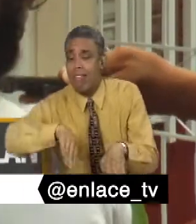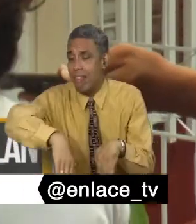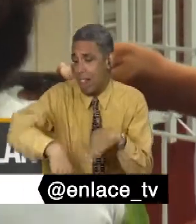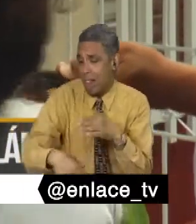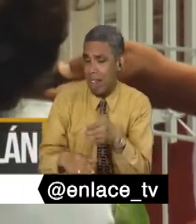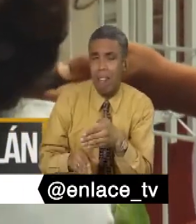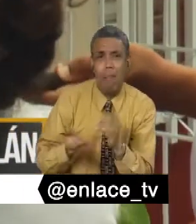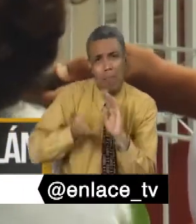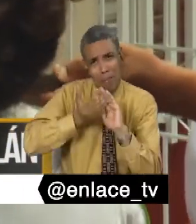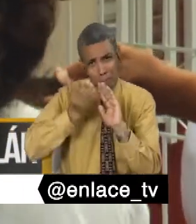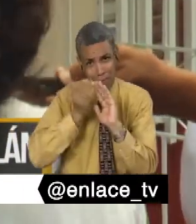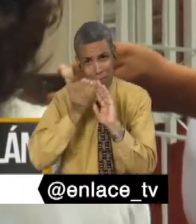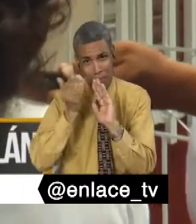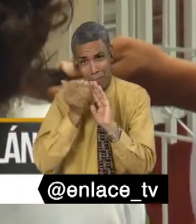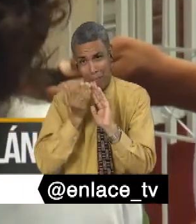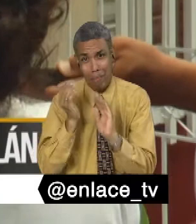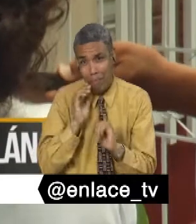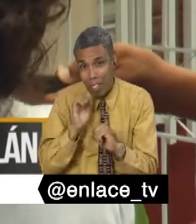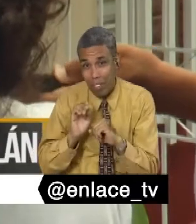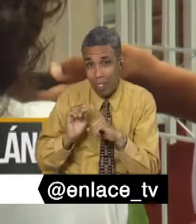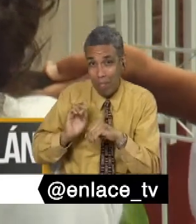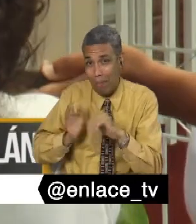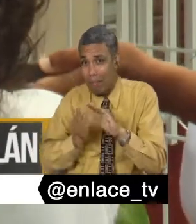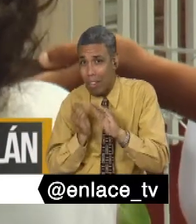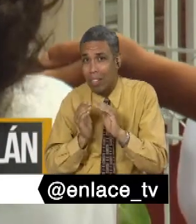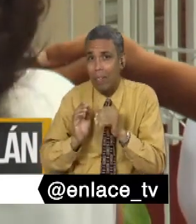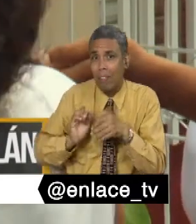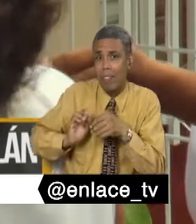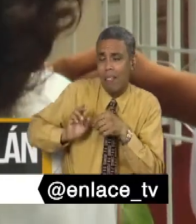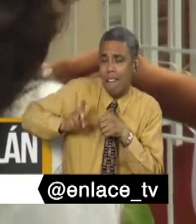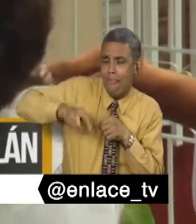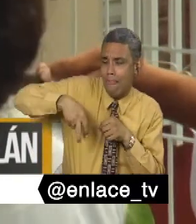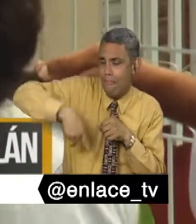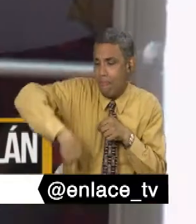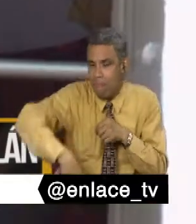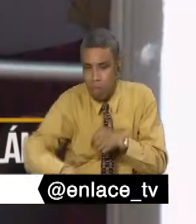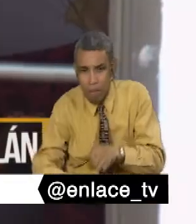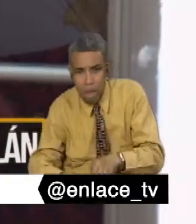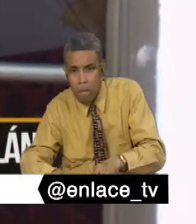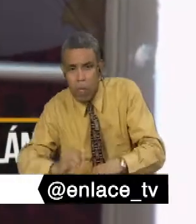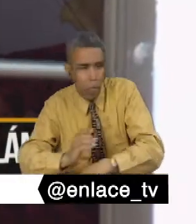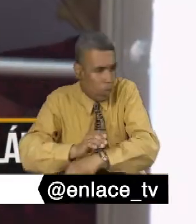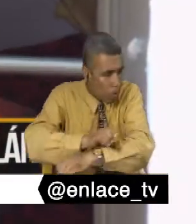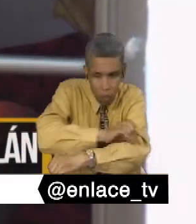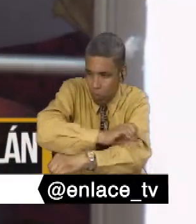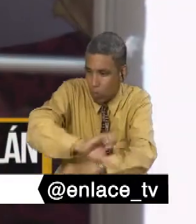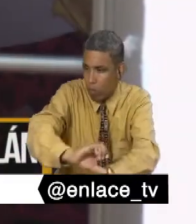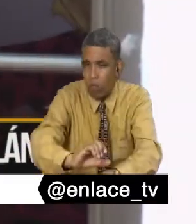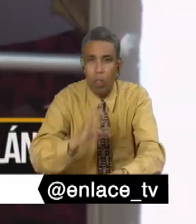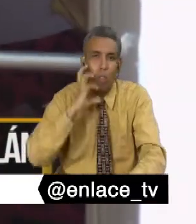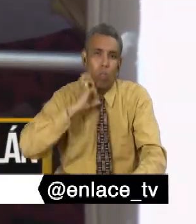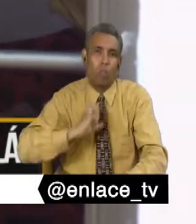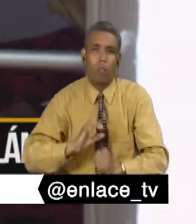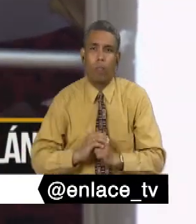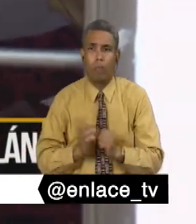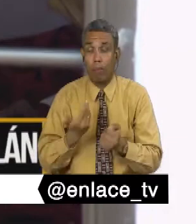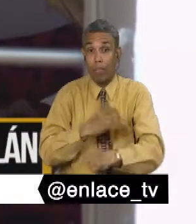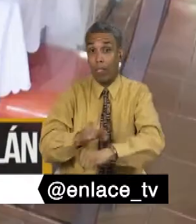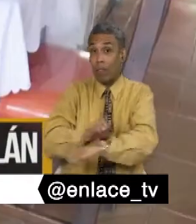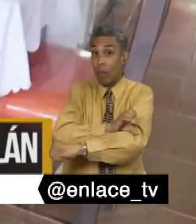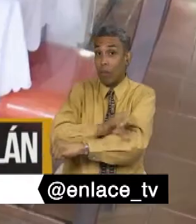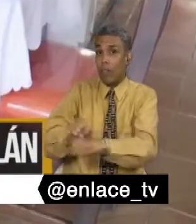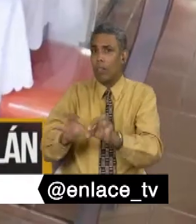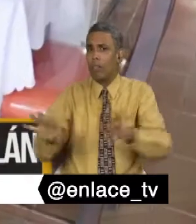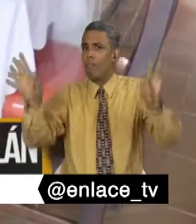y se le hizo fácil y él fue el que se llevó un computador, pero nada más, gracias a Dios, pues no pasó a mayores. La familia afectada asegura que este computador es importante, pues